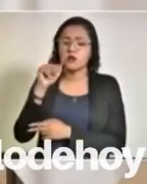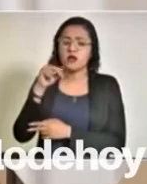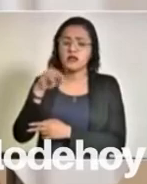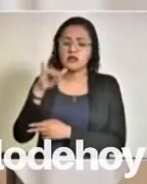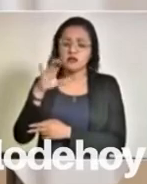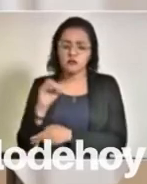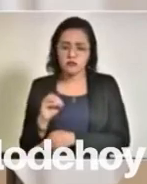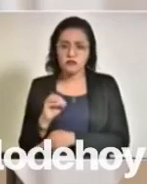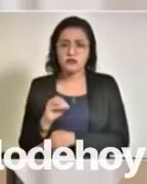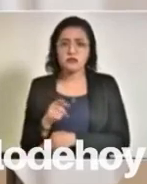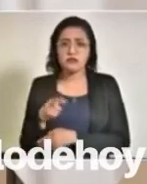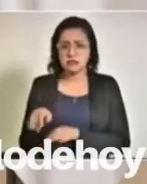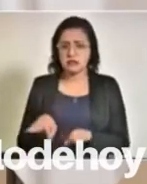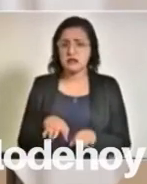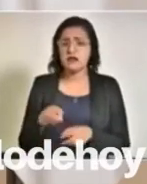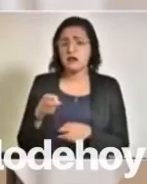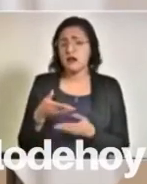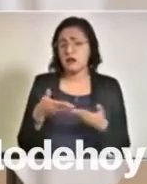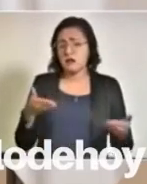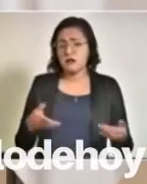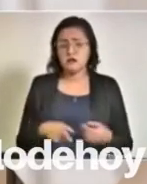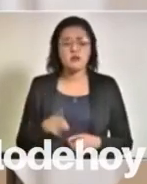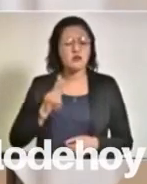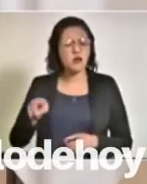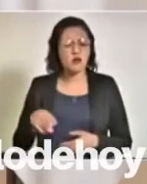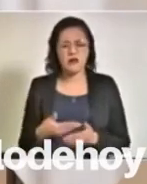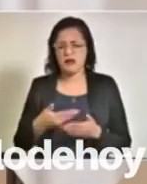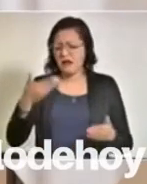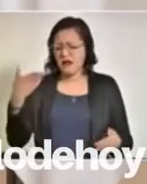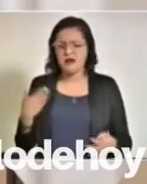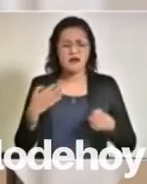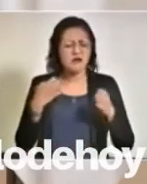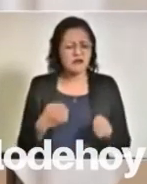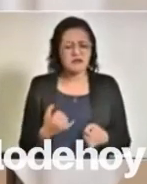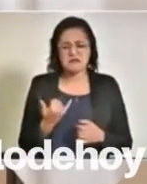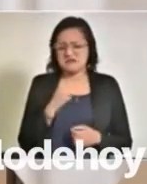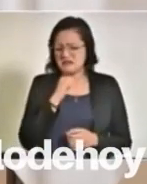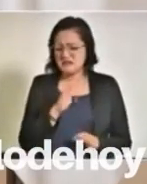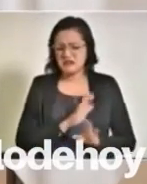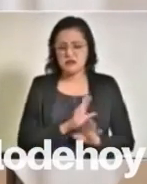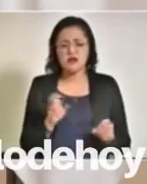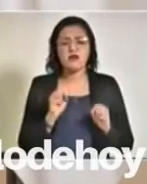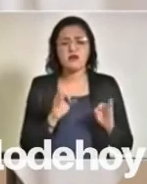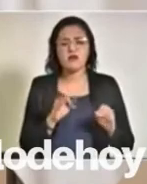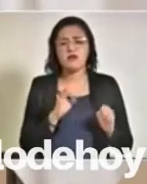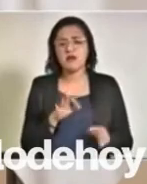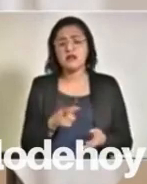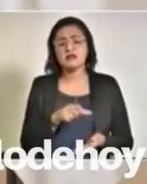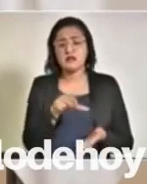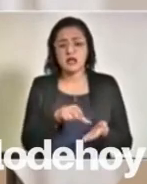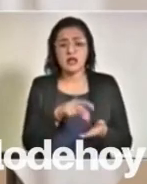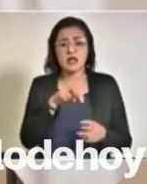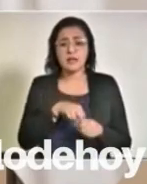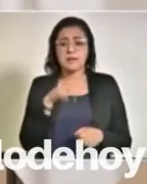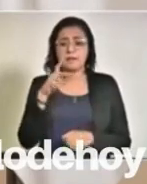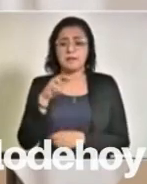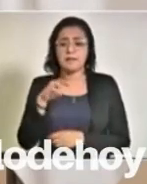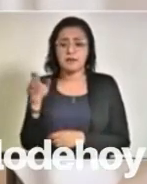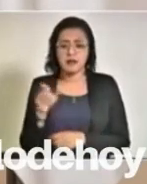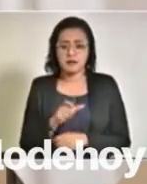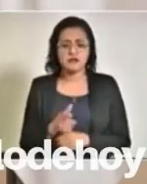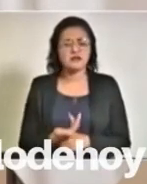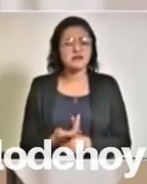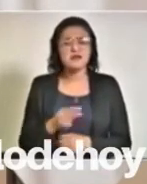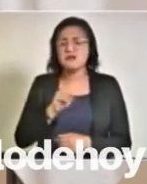nunca estuvo ni ha estado en las oficinas centrales de pemex ni